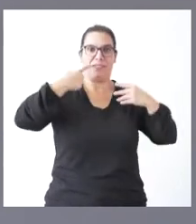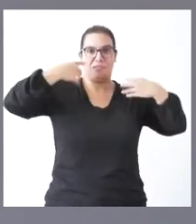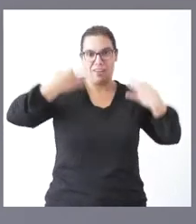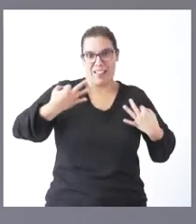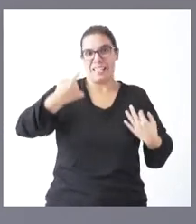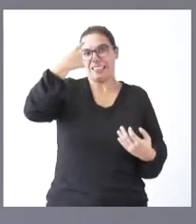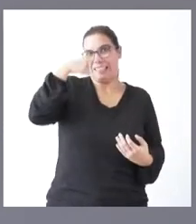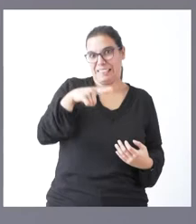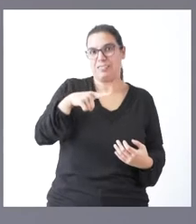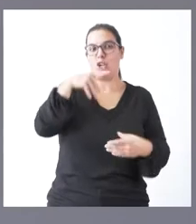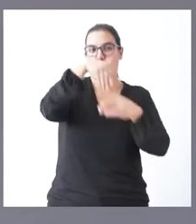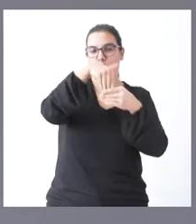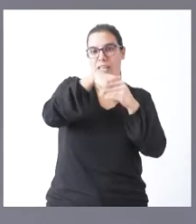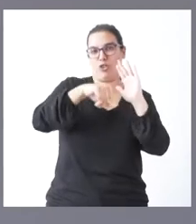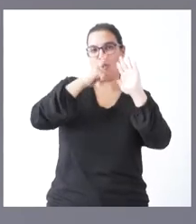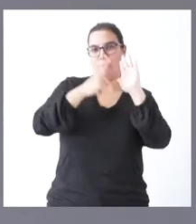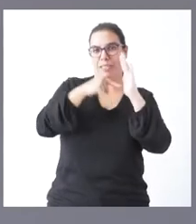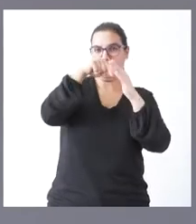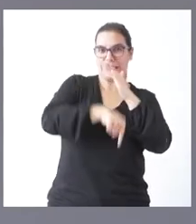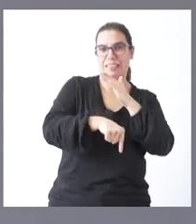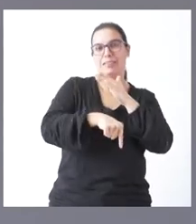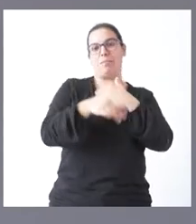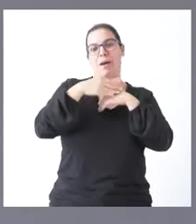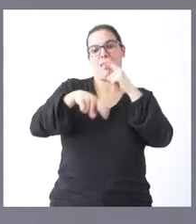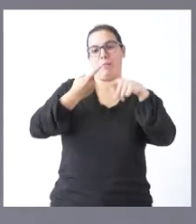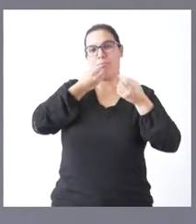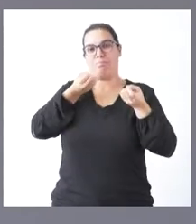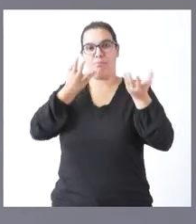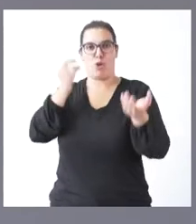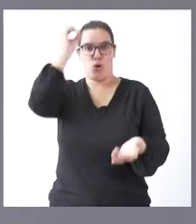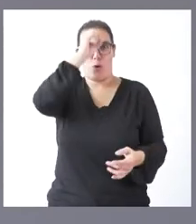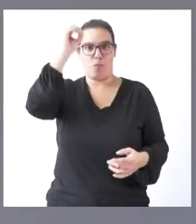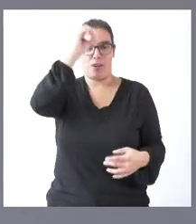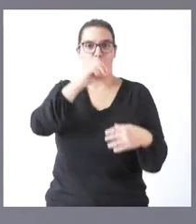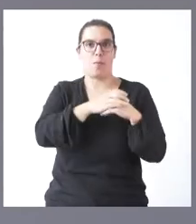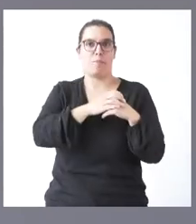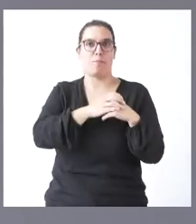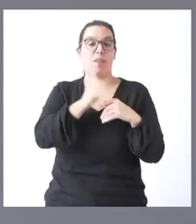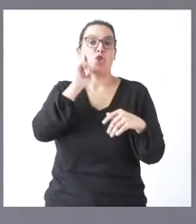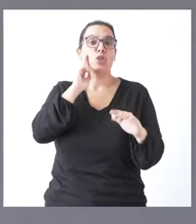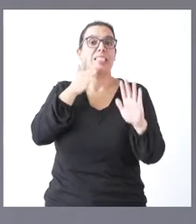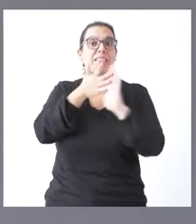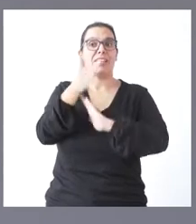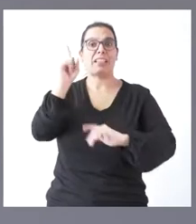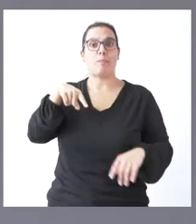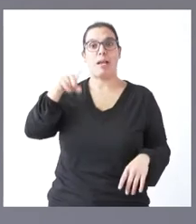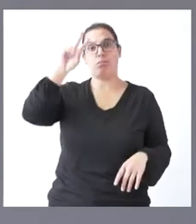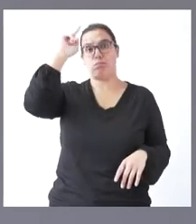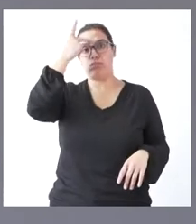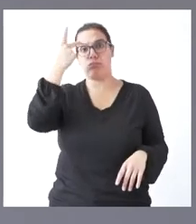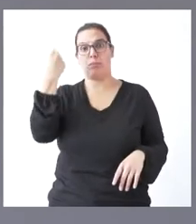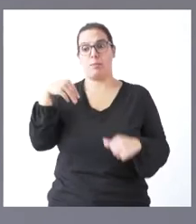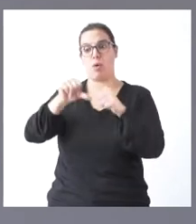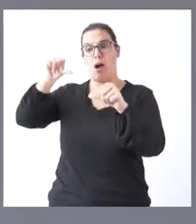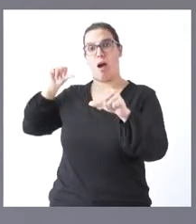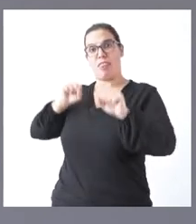sepamos el contenido concreto de lo que ya ha propuesto no sé si esto supone también un cambio de opinión sobre lo que venía